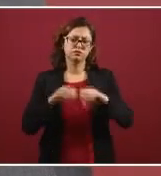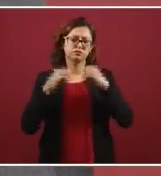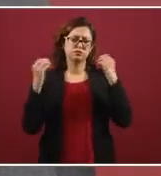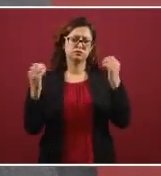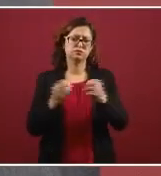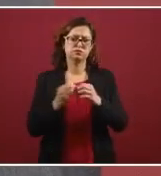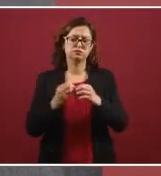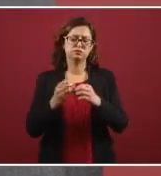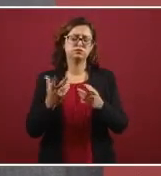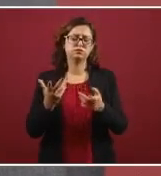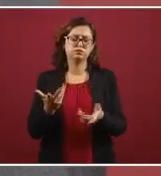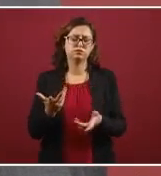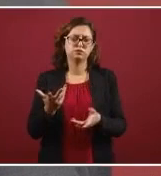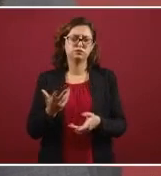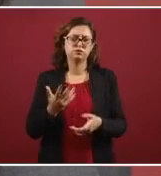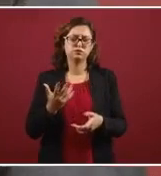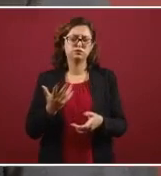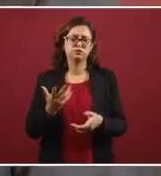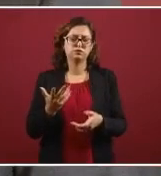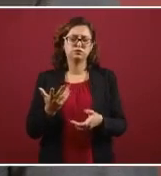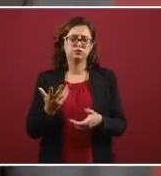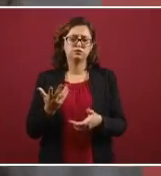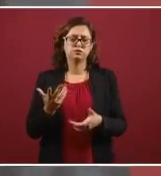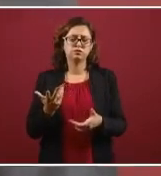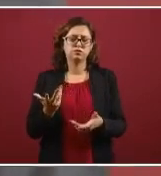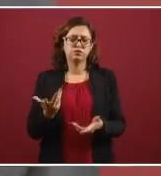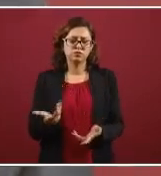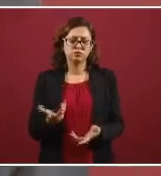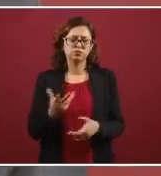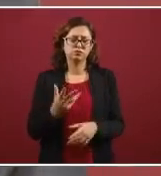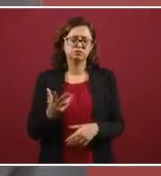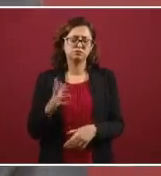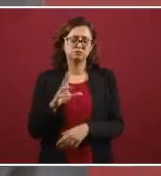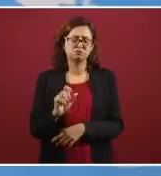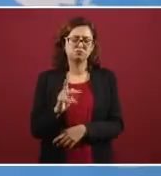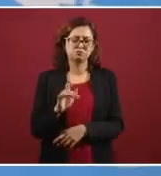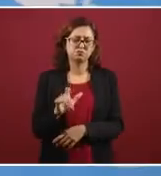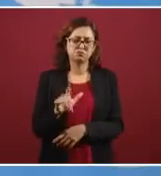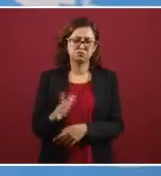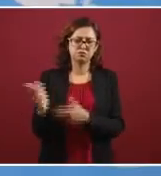organismos, sobre todo de CEPAL.